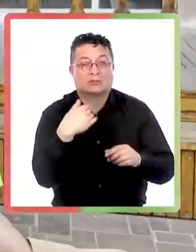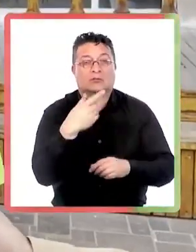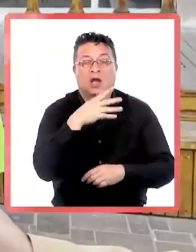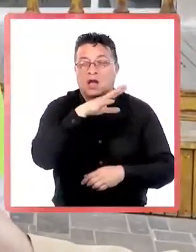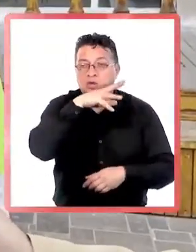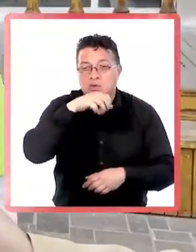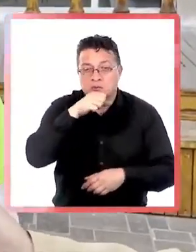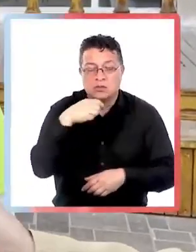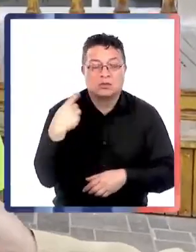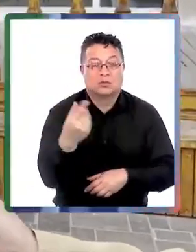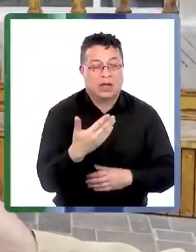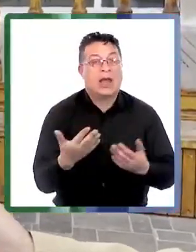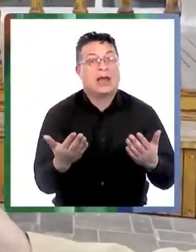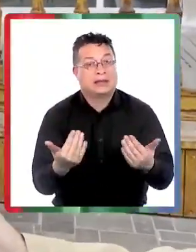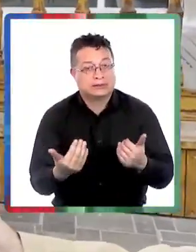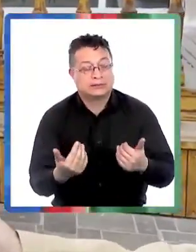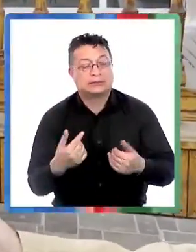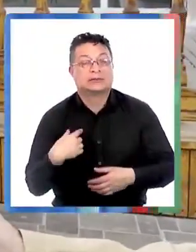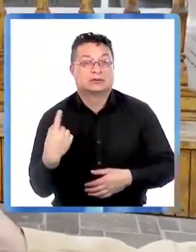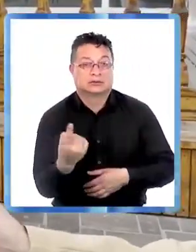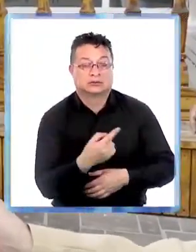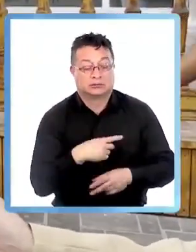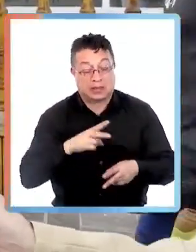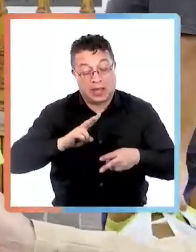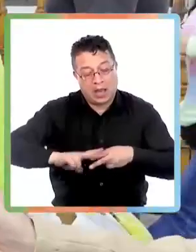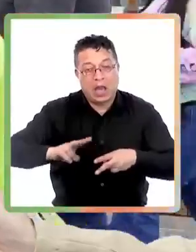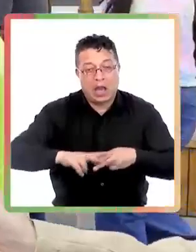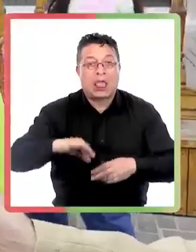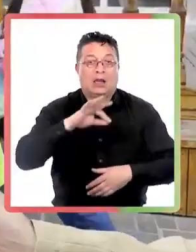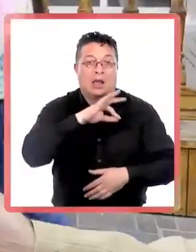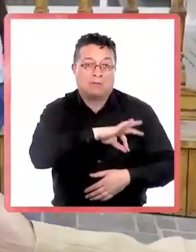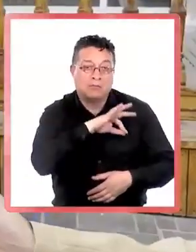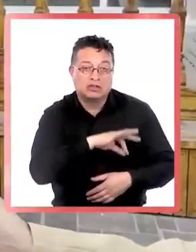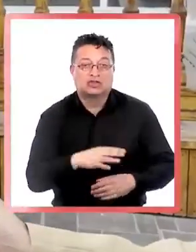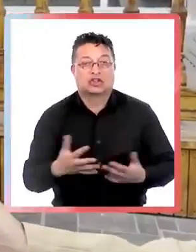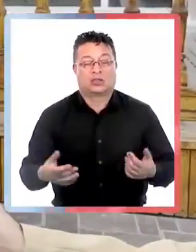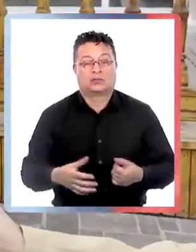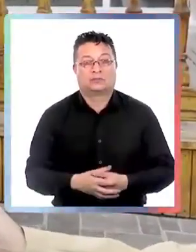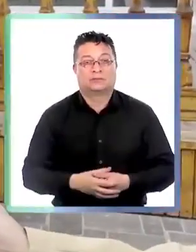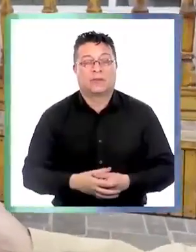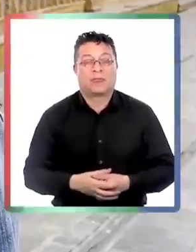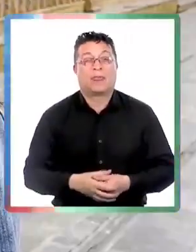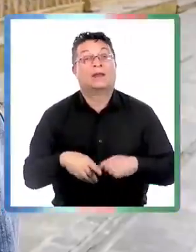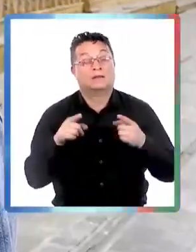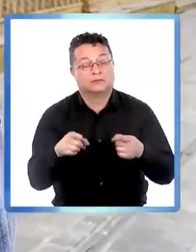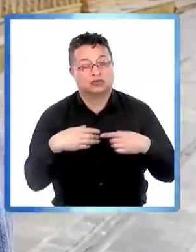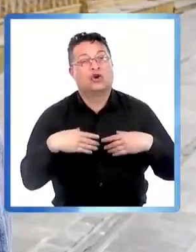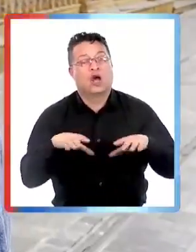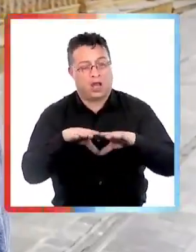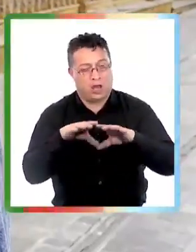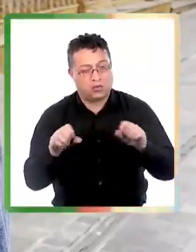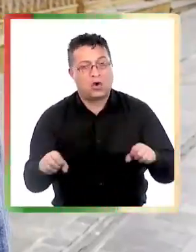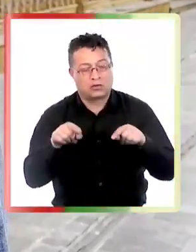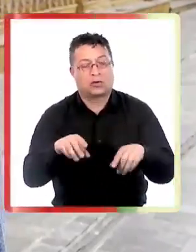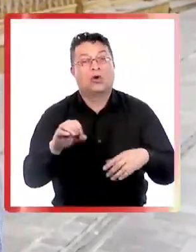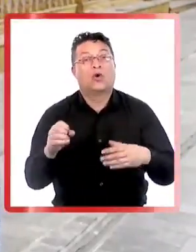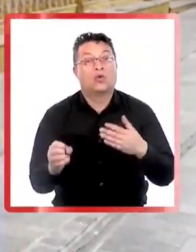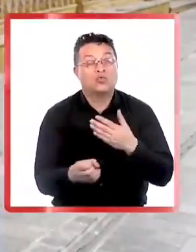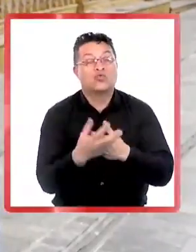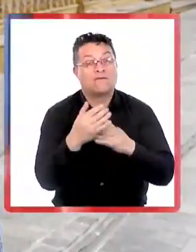de eso. Nosotros somos adultos mayores, necesitamos que también se nos arregle un poco las pensiones. Yo estoy de